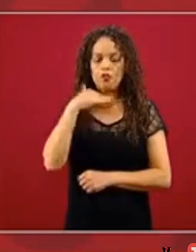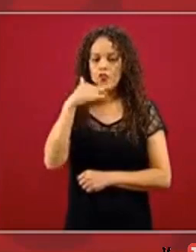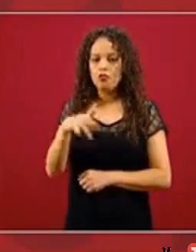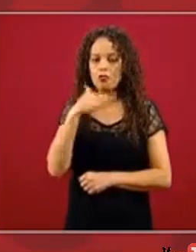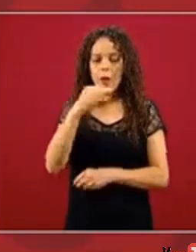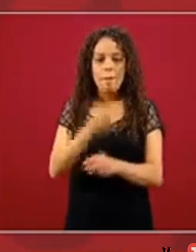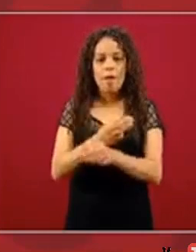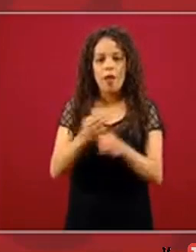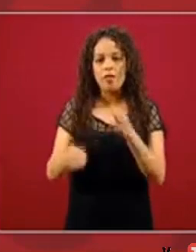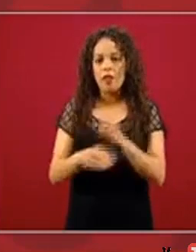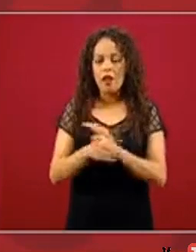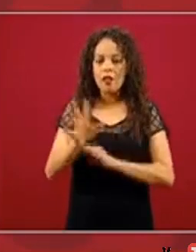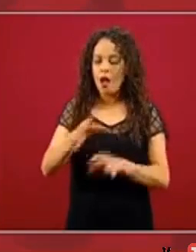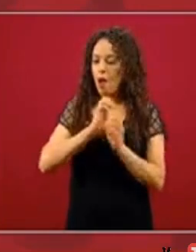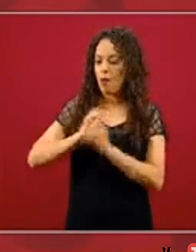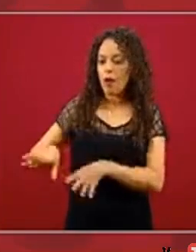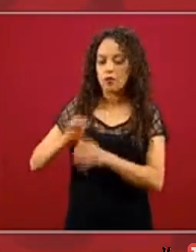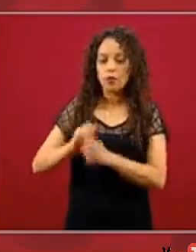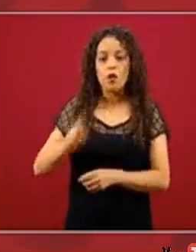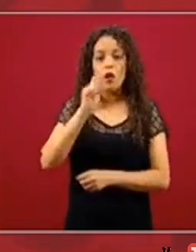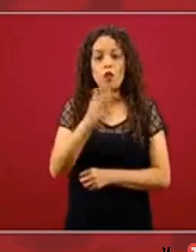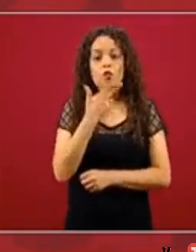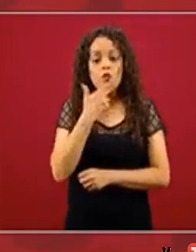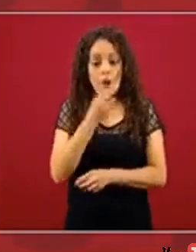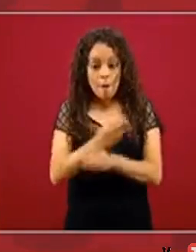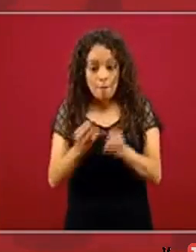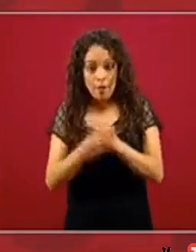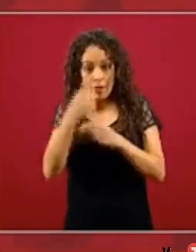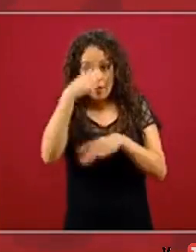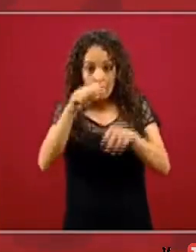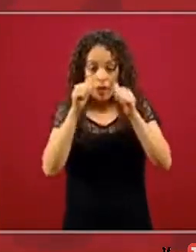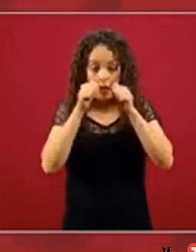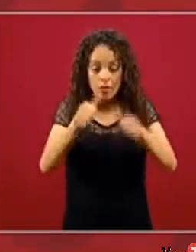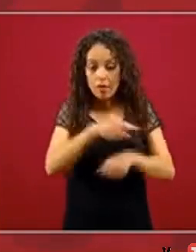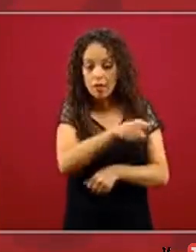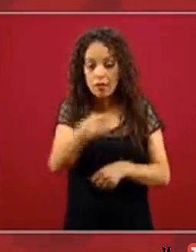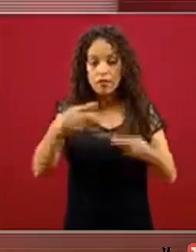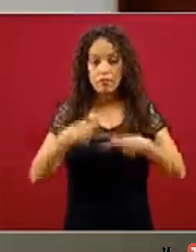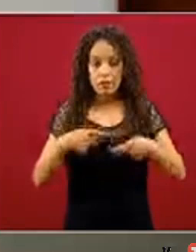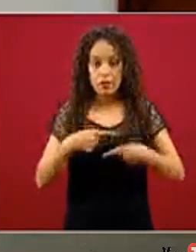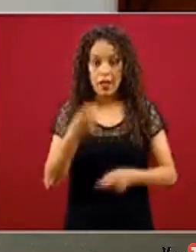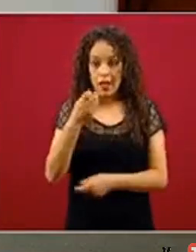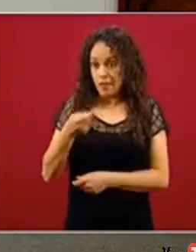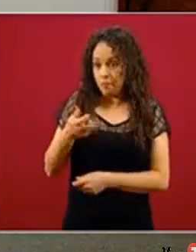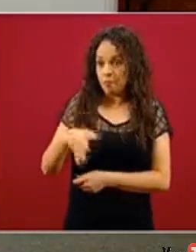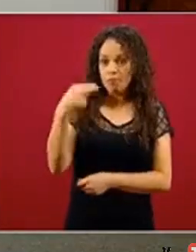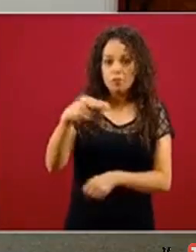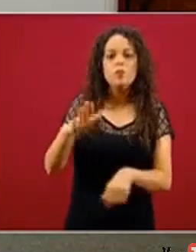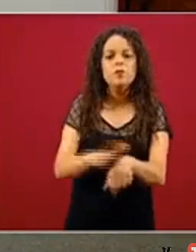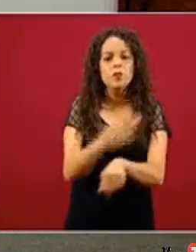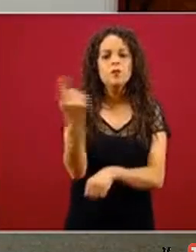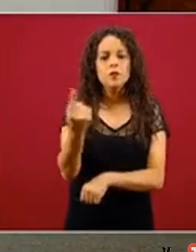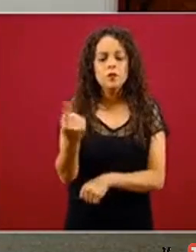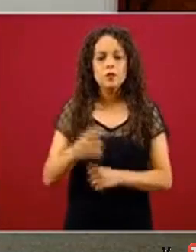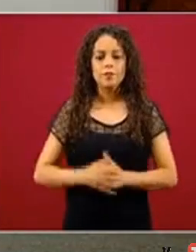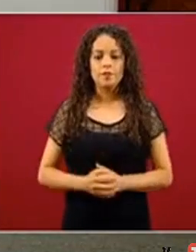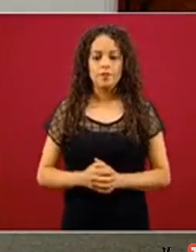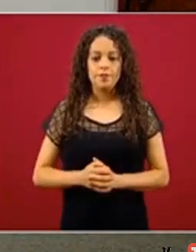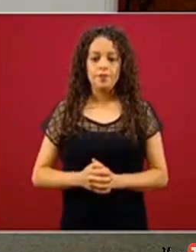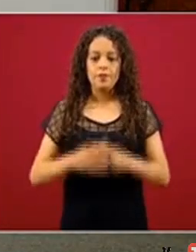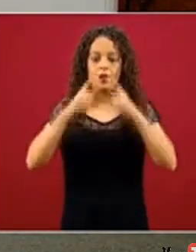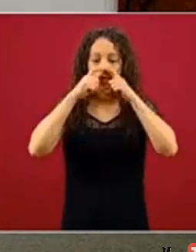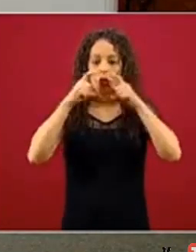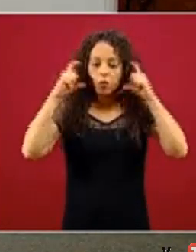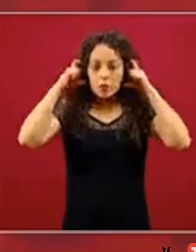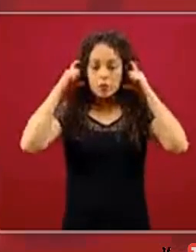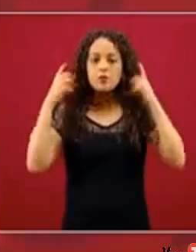en la atención de personas, y se llama así porque los cubrebocas, las